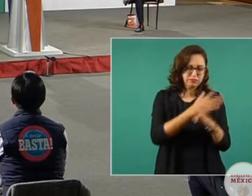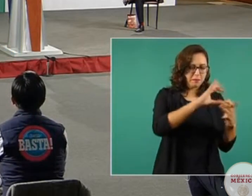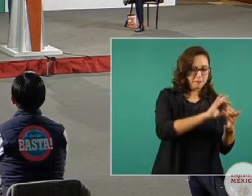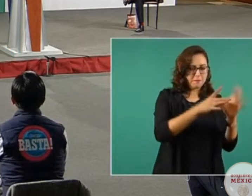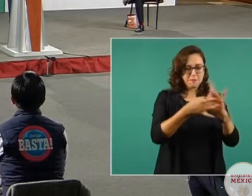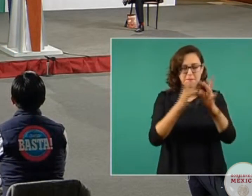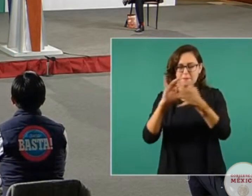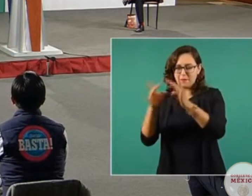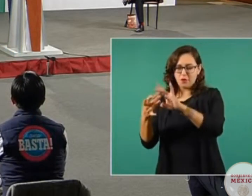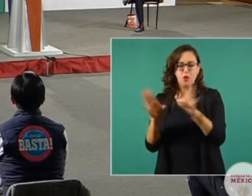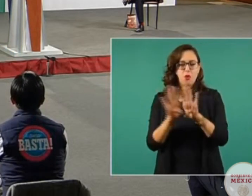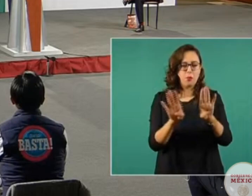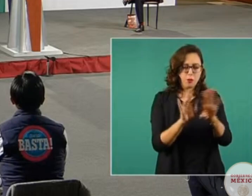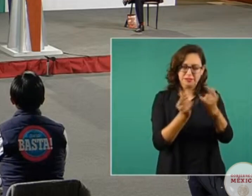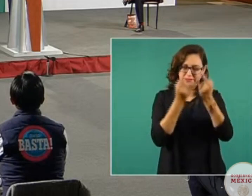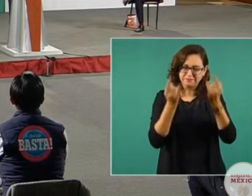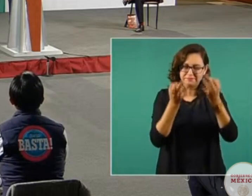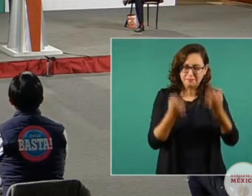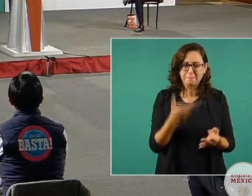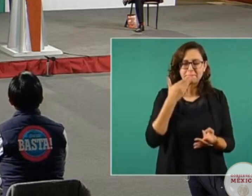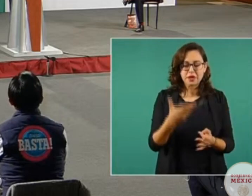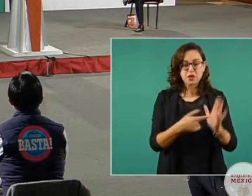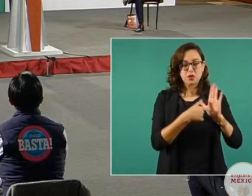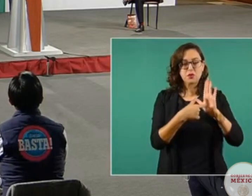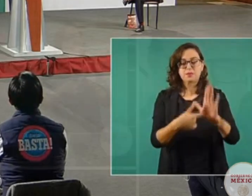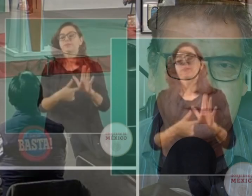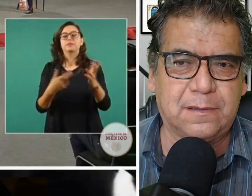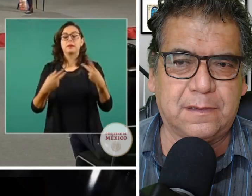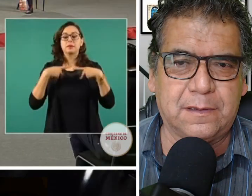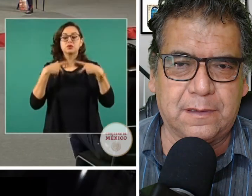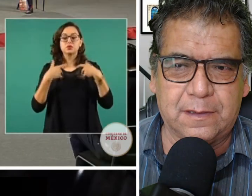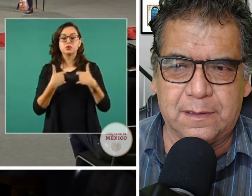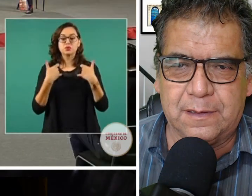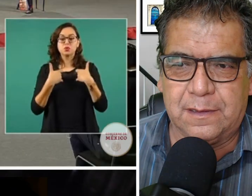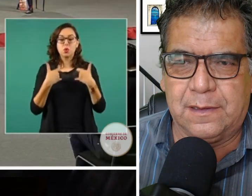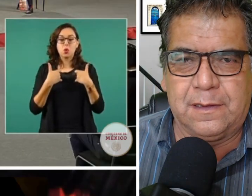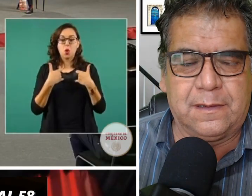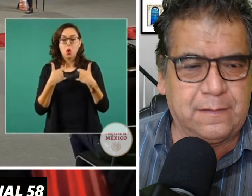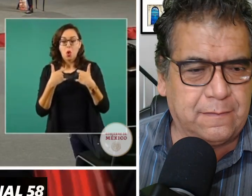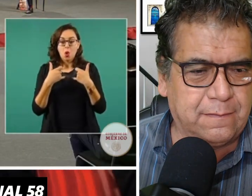Todo el entramado. Todo esto para los jóvenes y para los que